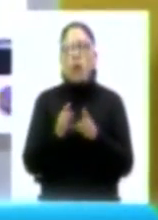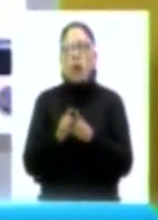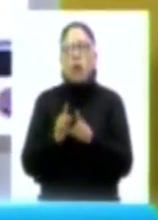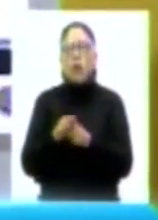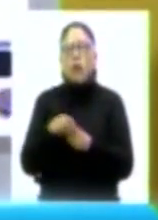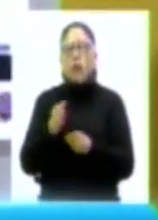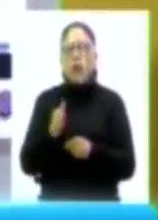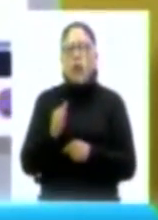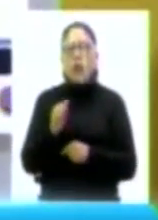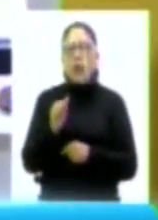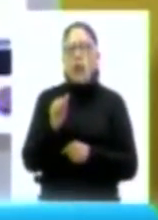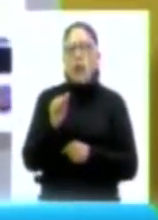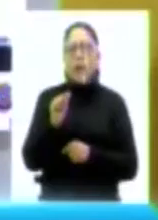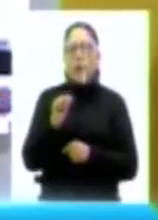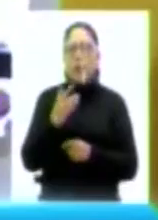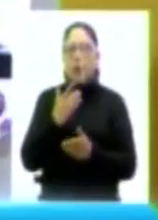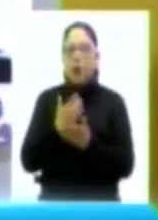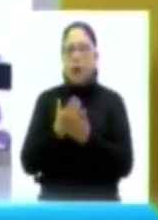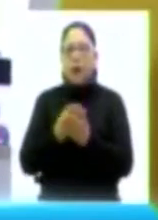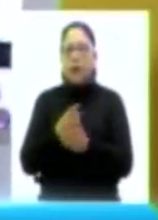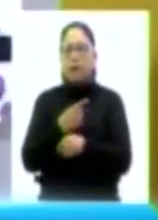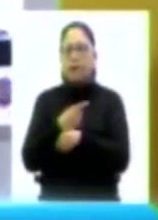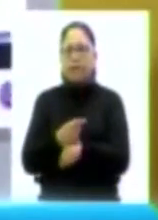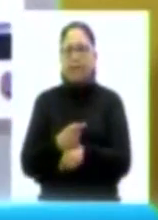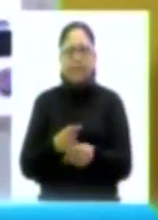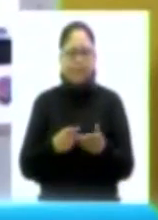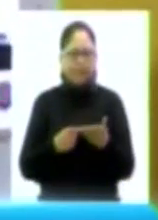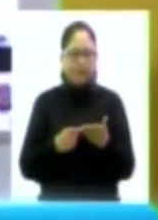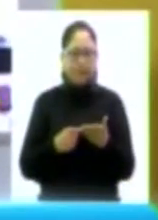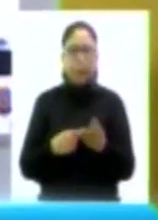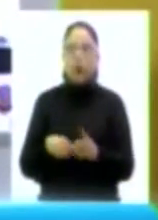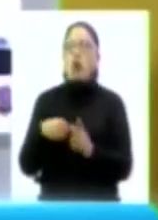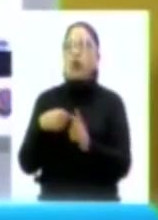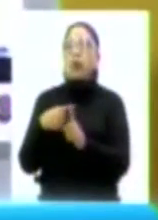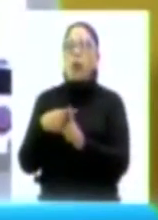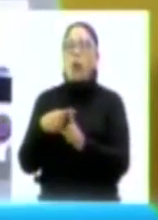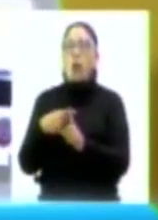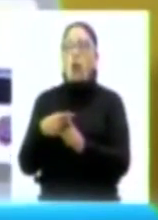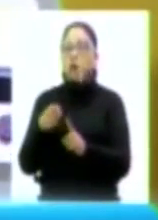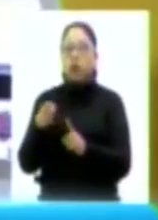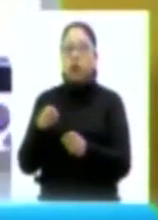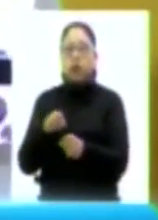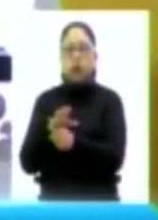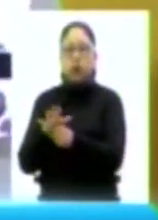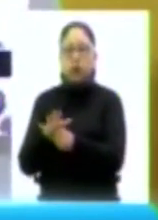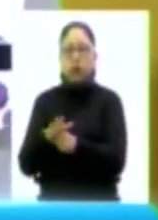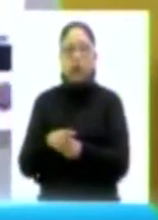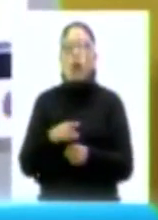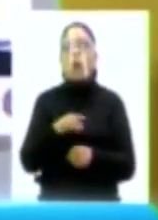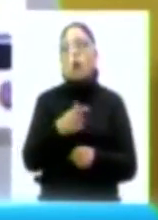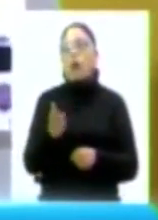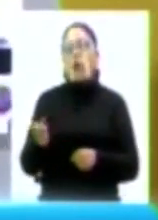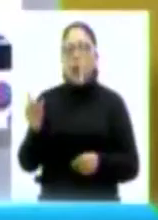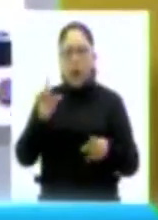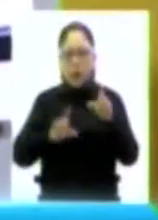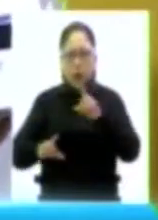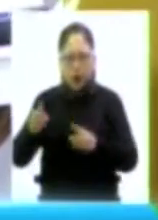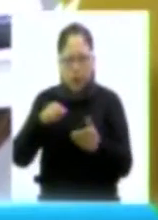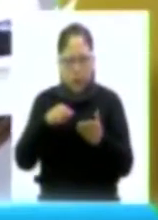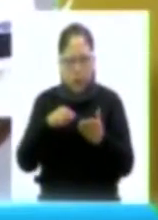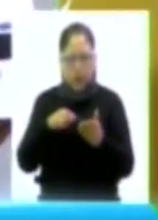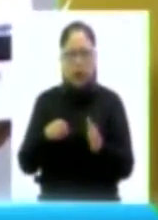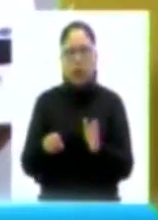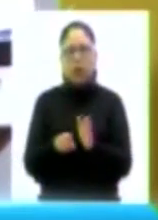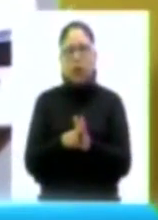su antígeno, le digo, con su prueba rápida, y les decían que eran positivos. Cuando iban a un laboratorio para hacerse la PCR, resulta que